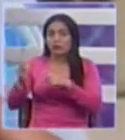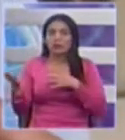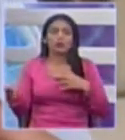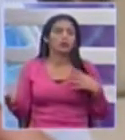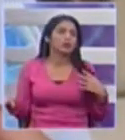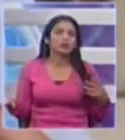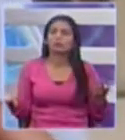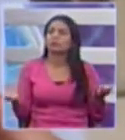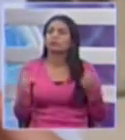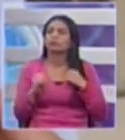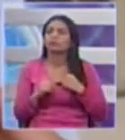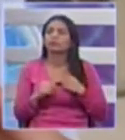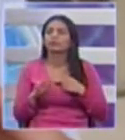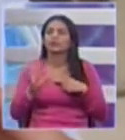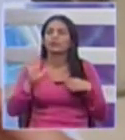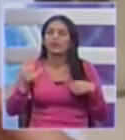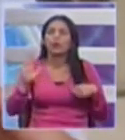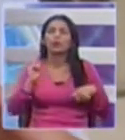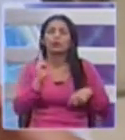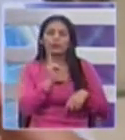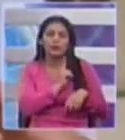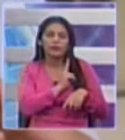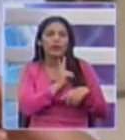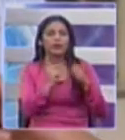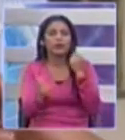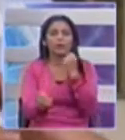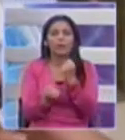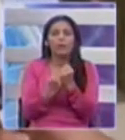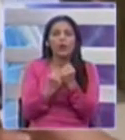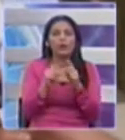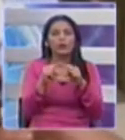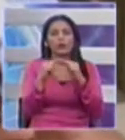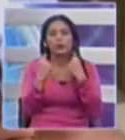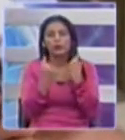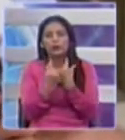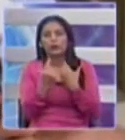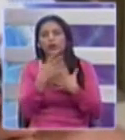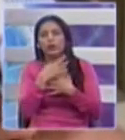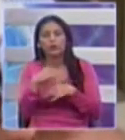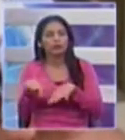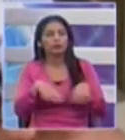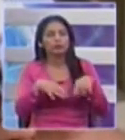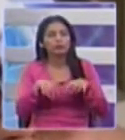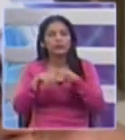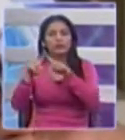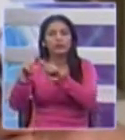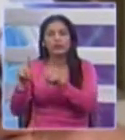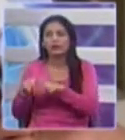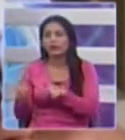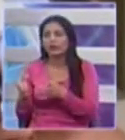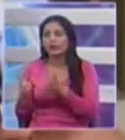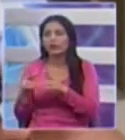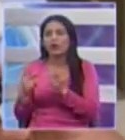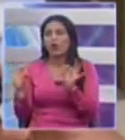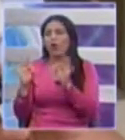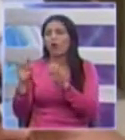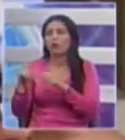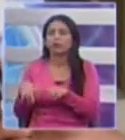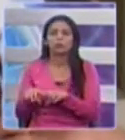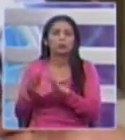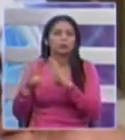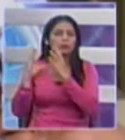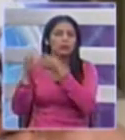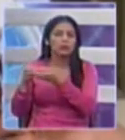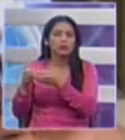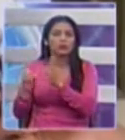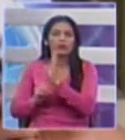la facultad de derecho de las universidades de acá con grupos de activistas de temas de desarrollo social quienes han acercado al consejo